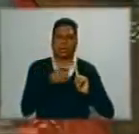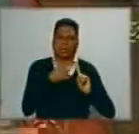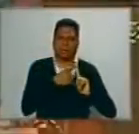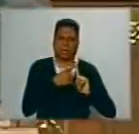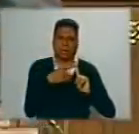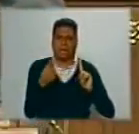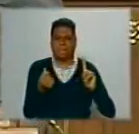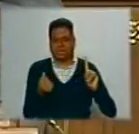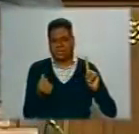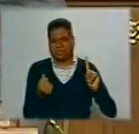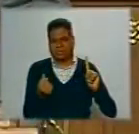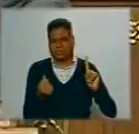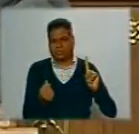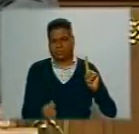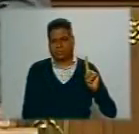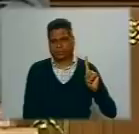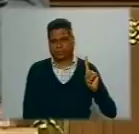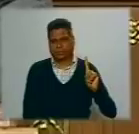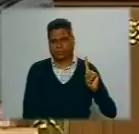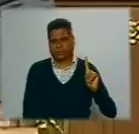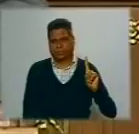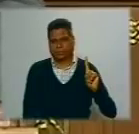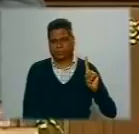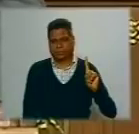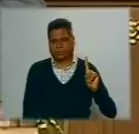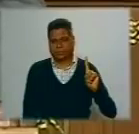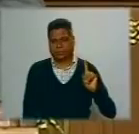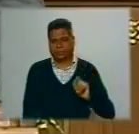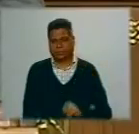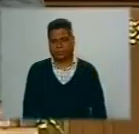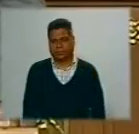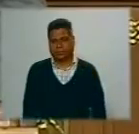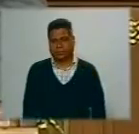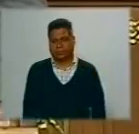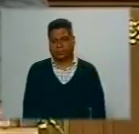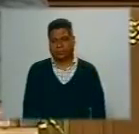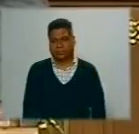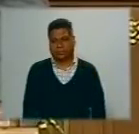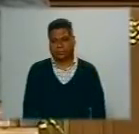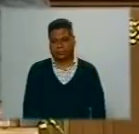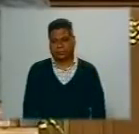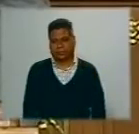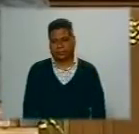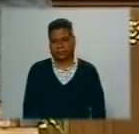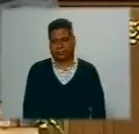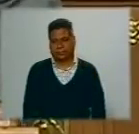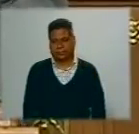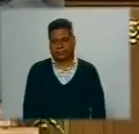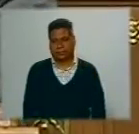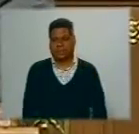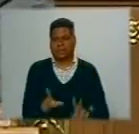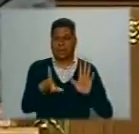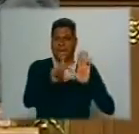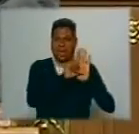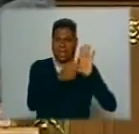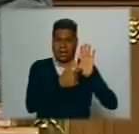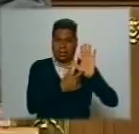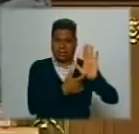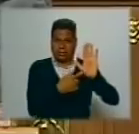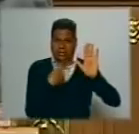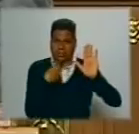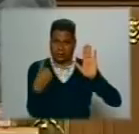aunque atiende al tema de precios, y va mucho más, pero va mucho más allá de eso. Esta ley